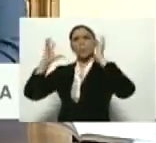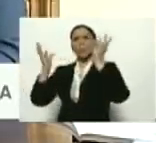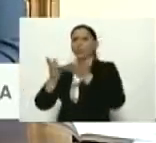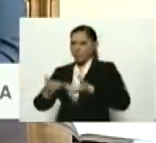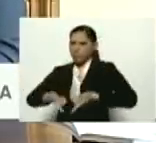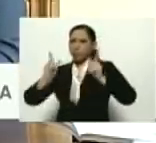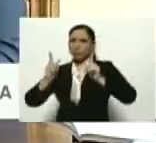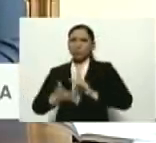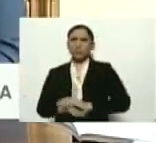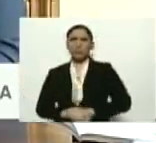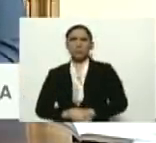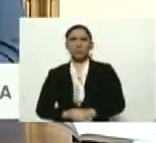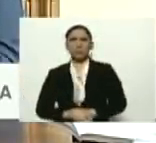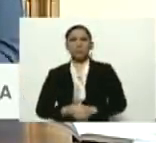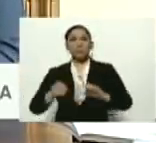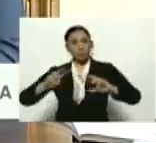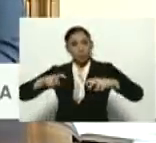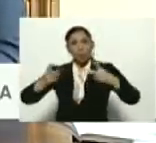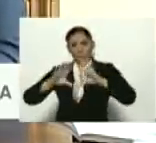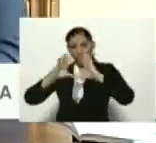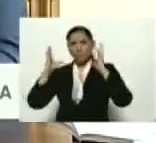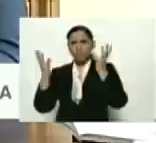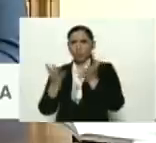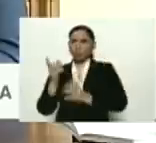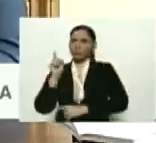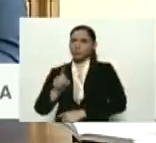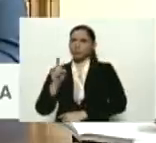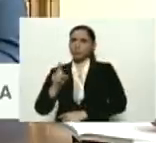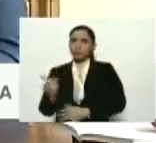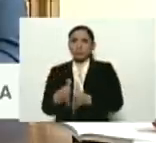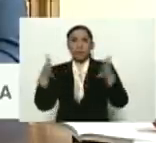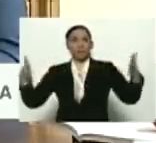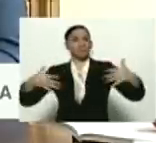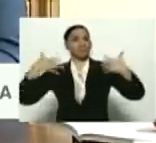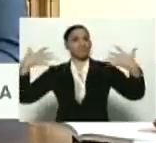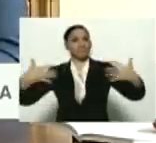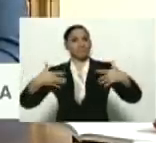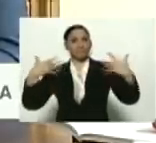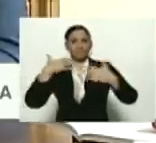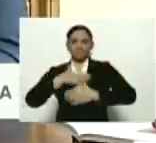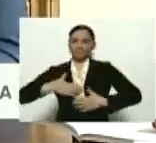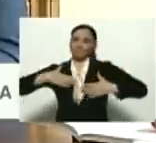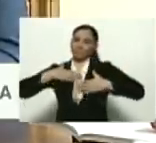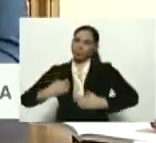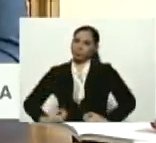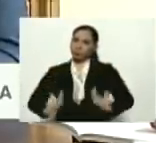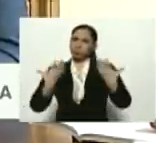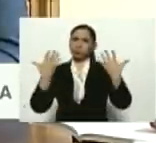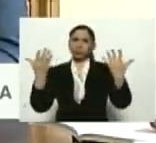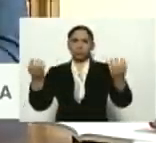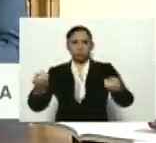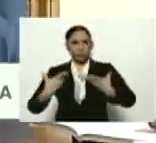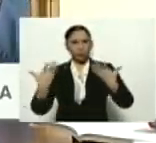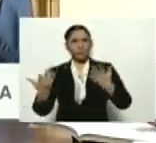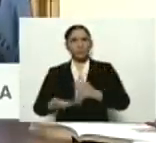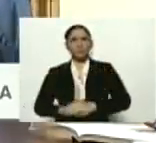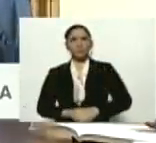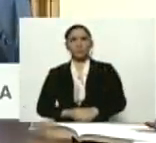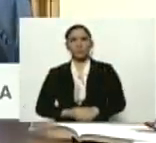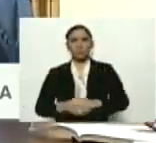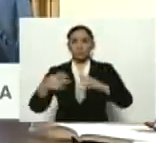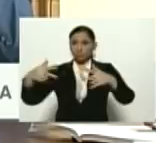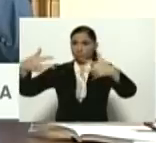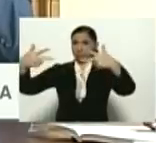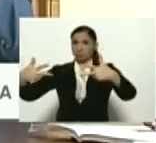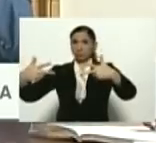posible. Un nuevo mundo es necesario. Gran alegría, gran emoción nos da vernos, así